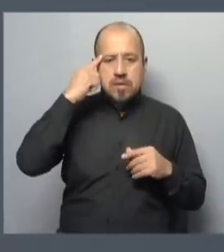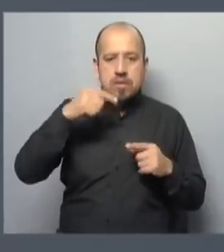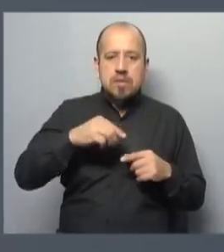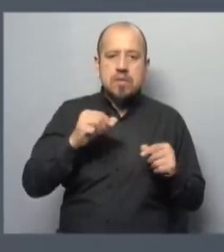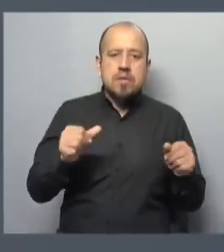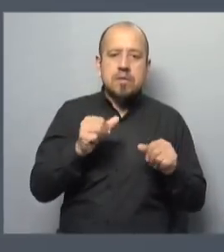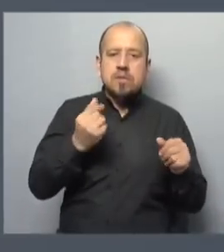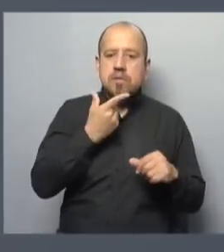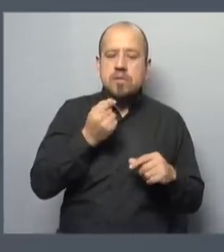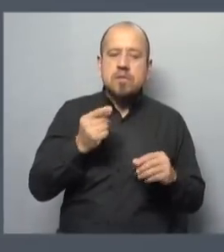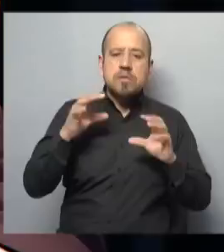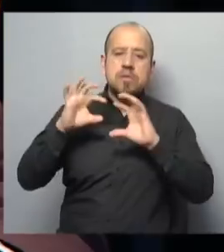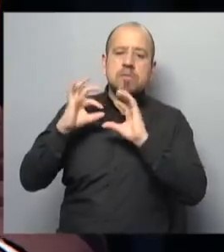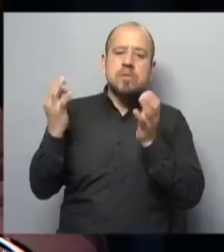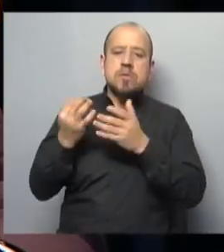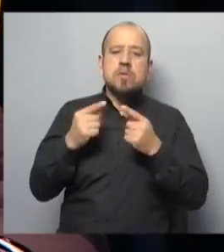en los mundiales